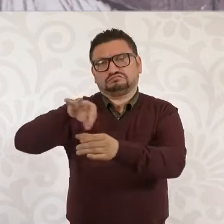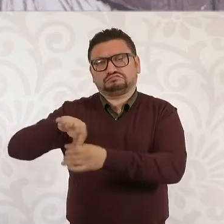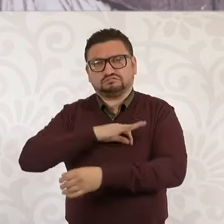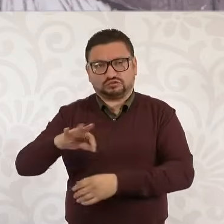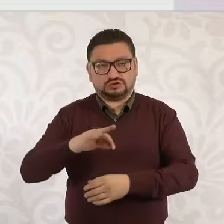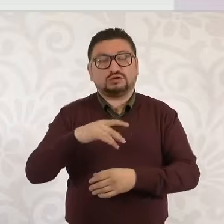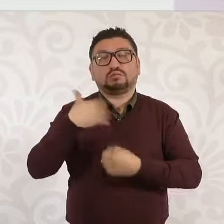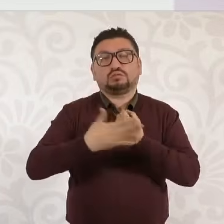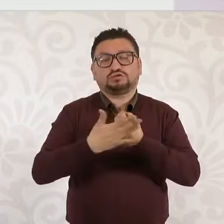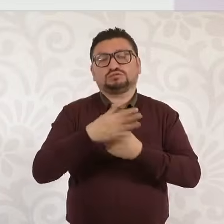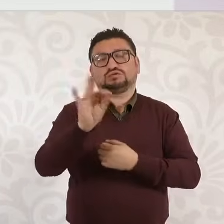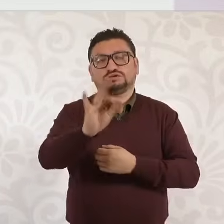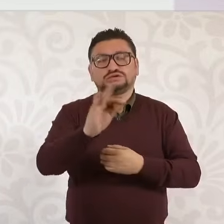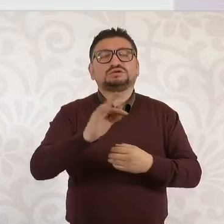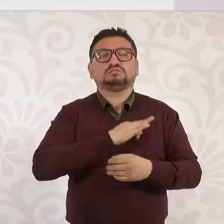de voto electrónico